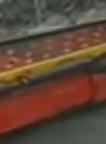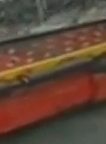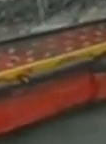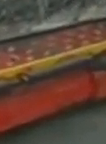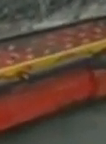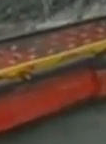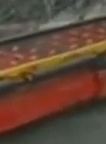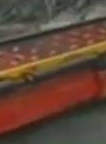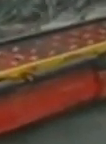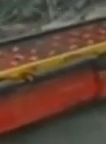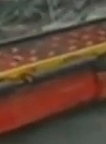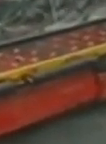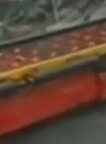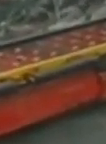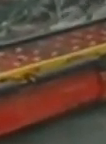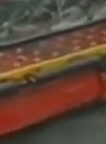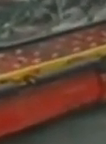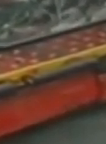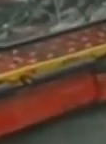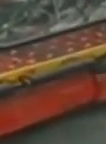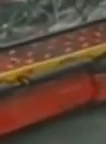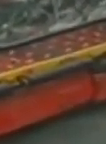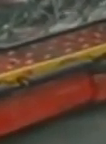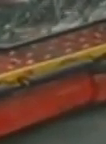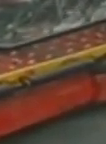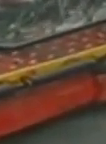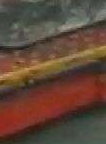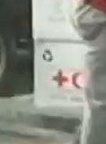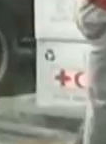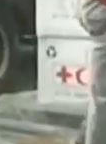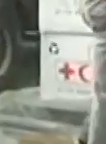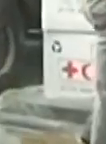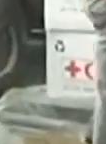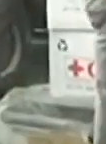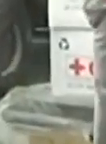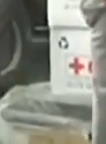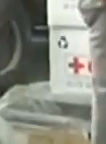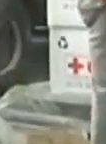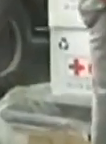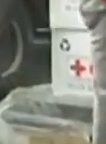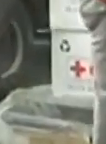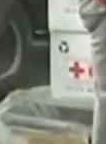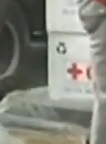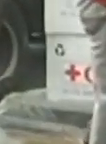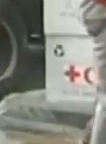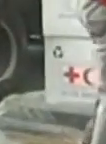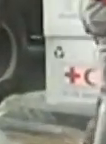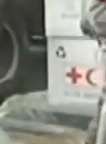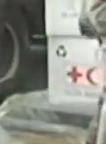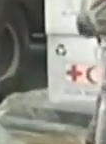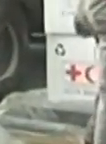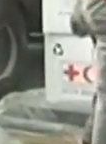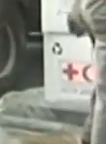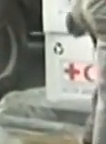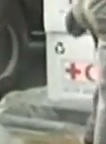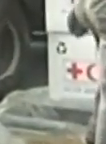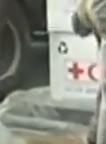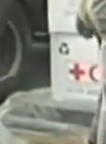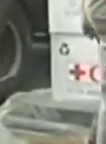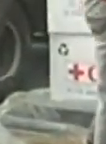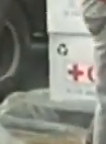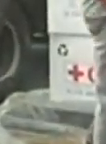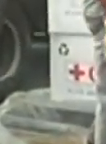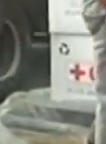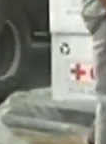atención de emergencia. Hay 14 plantas eléctricas con 14 transformadores, algunos bidones para almacenamiento de agua